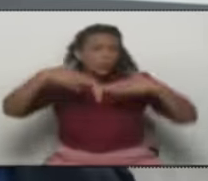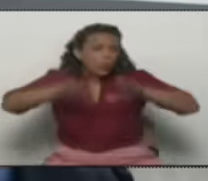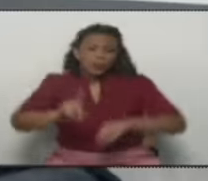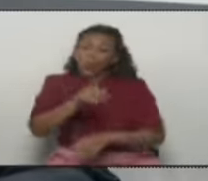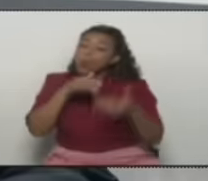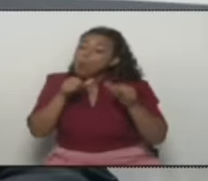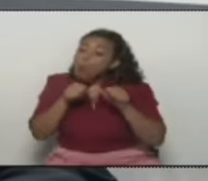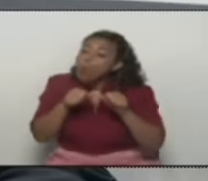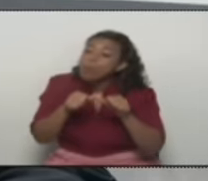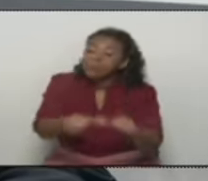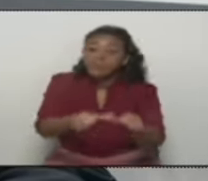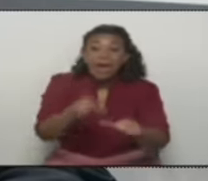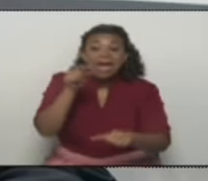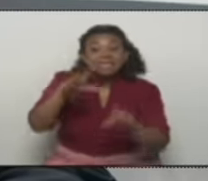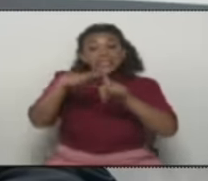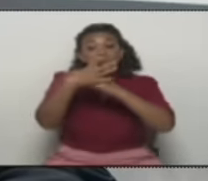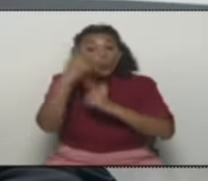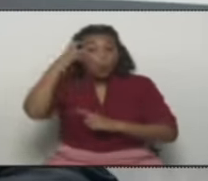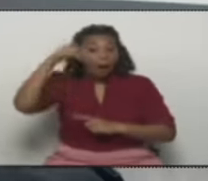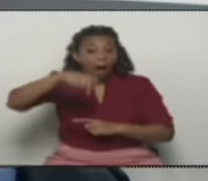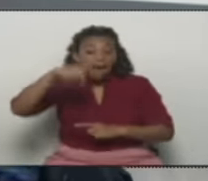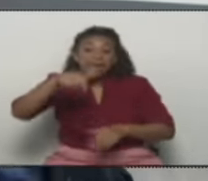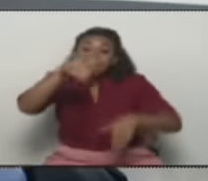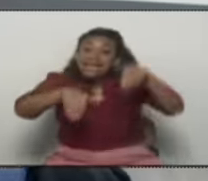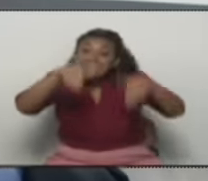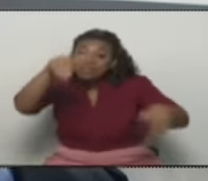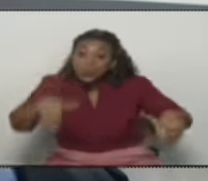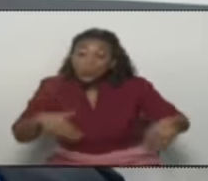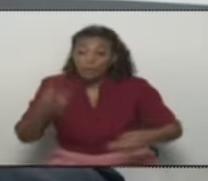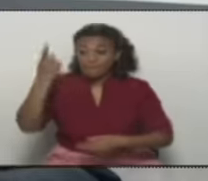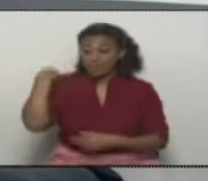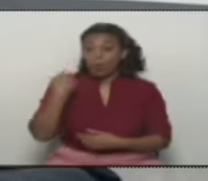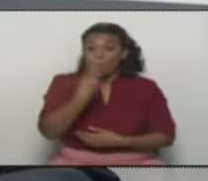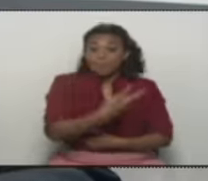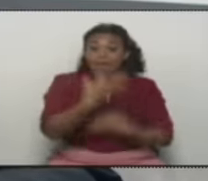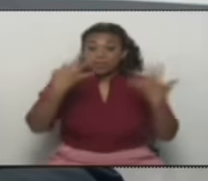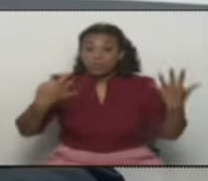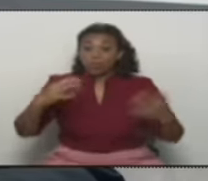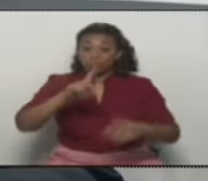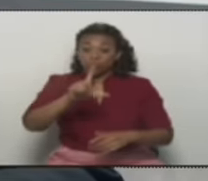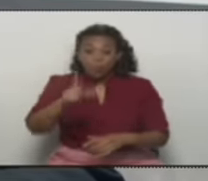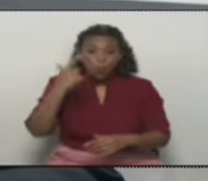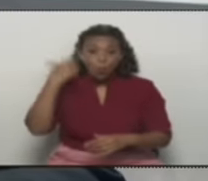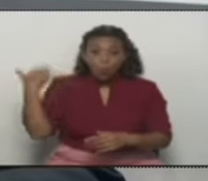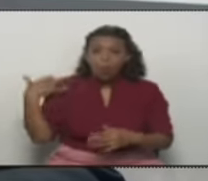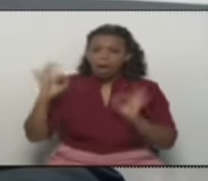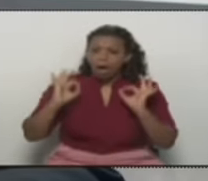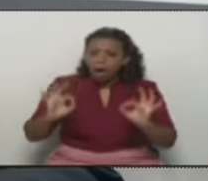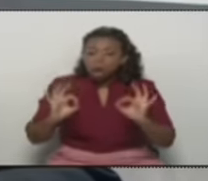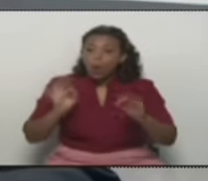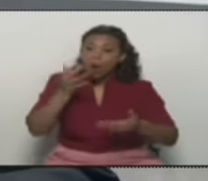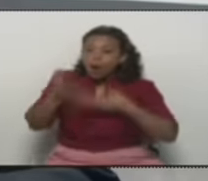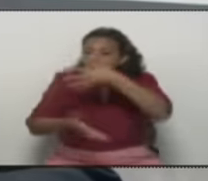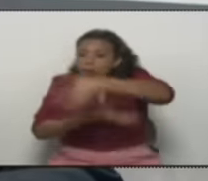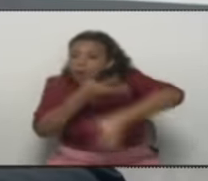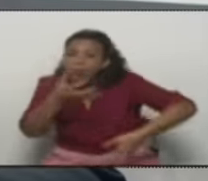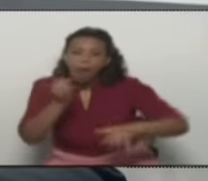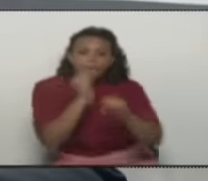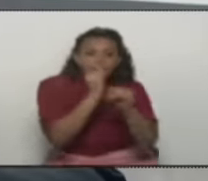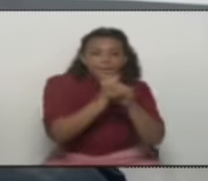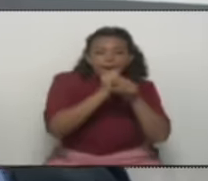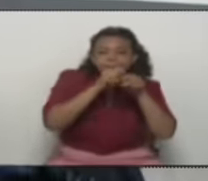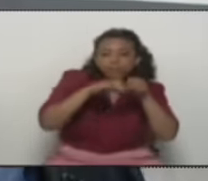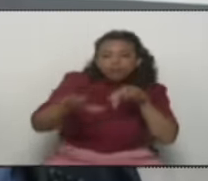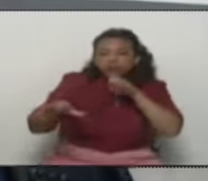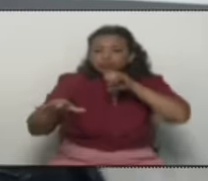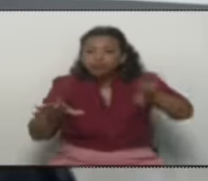Y en esta circunstancia de las elecciones, casi que día a día hacíamos con lo que se llama una especie de patrullaje cibernético. O sea,